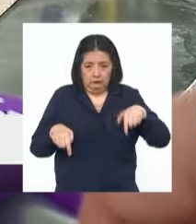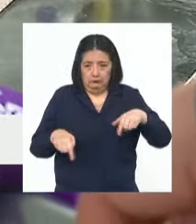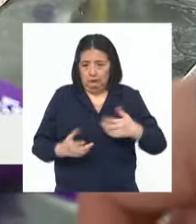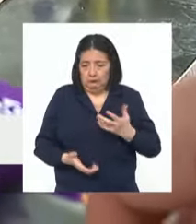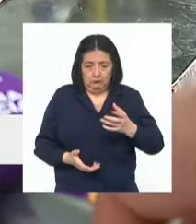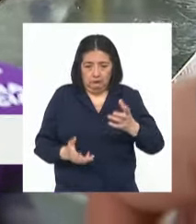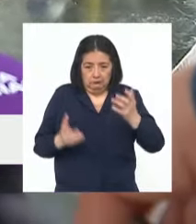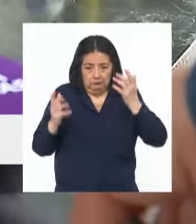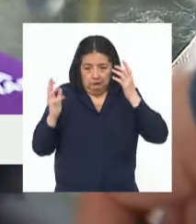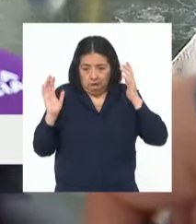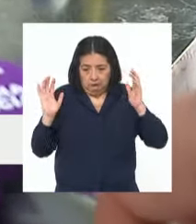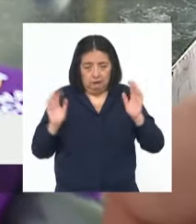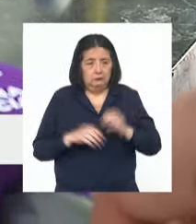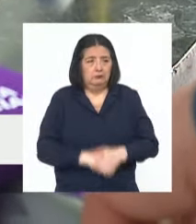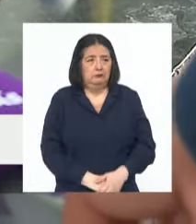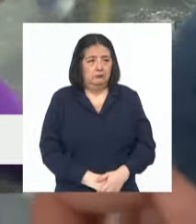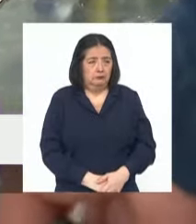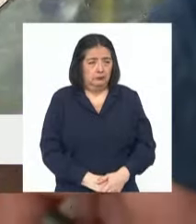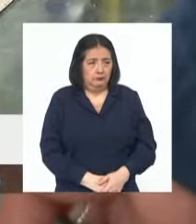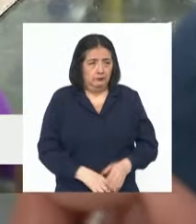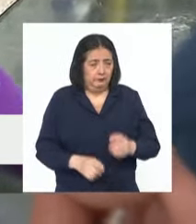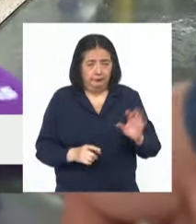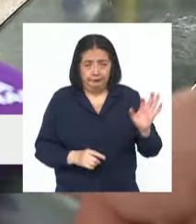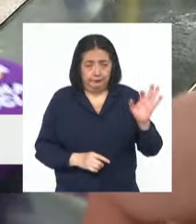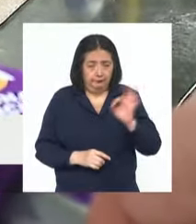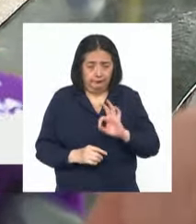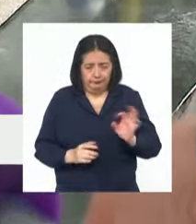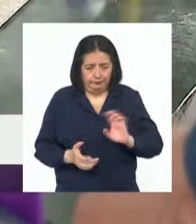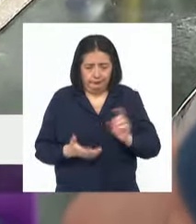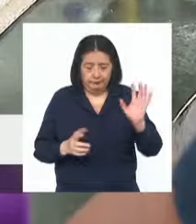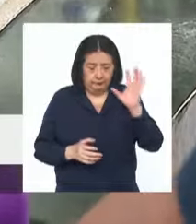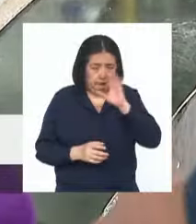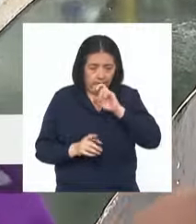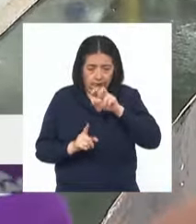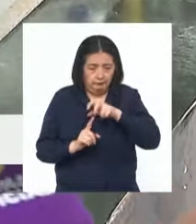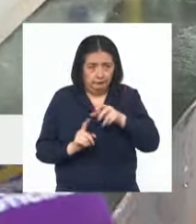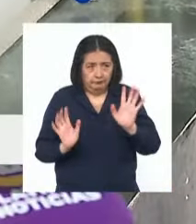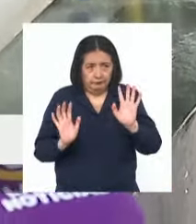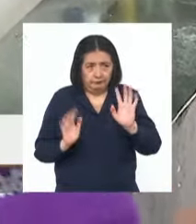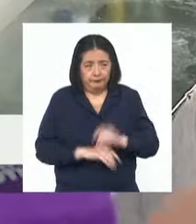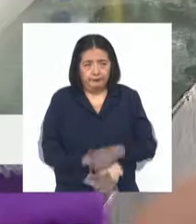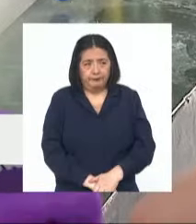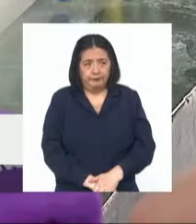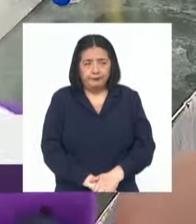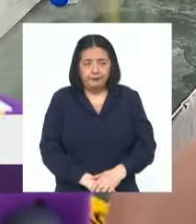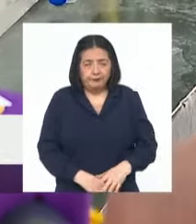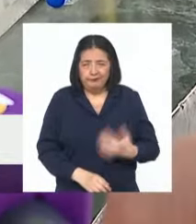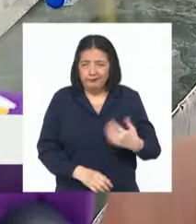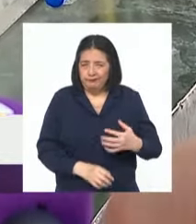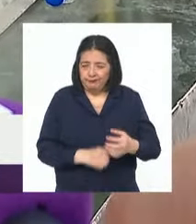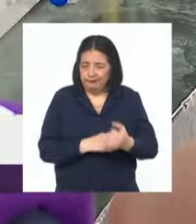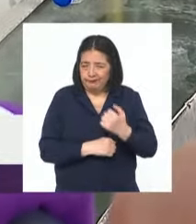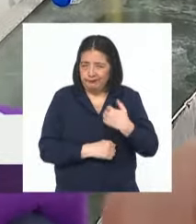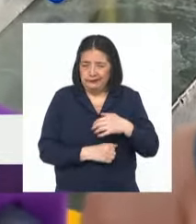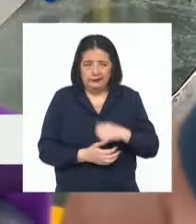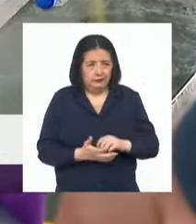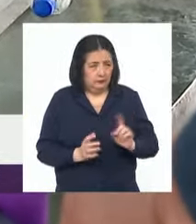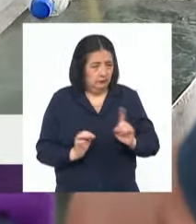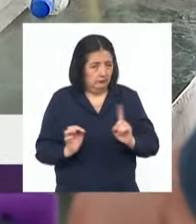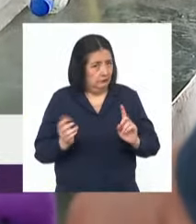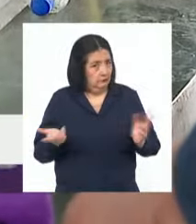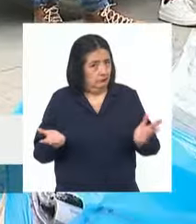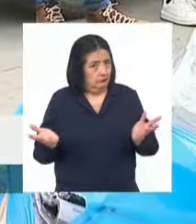cuadra, pero tampoco me percaté algo de eso así tan violento que no debería